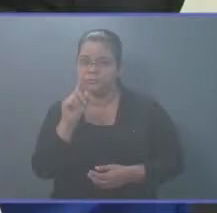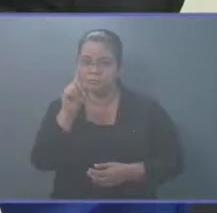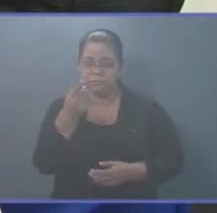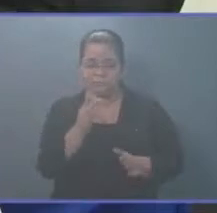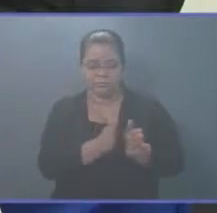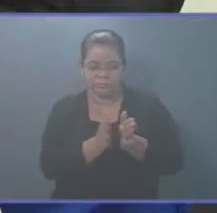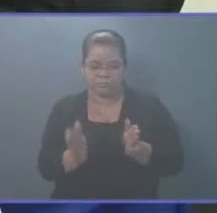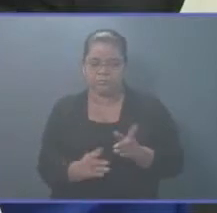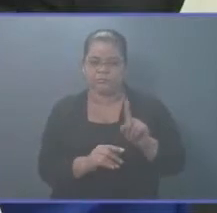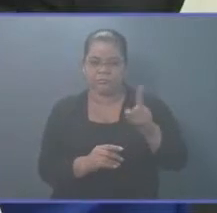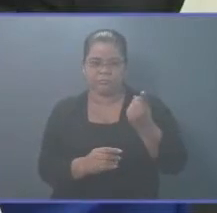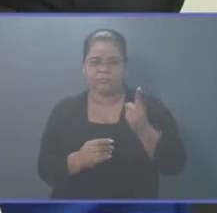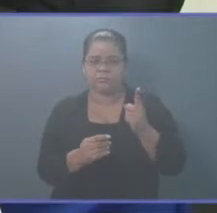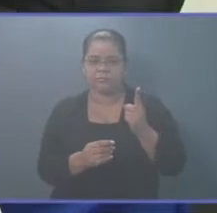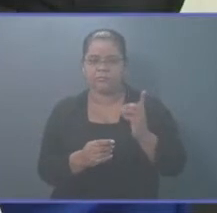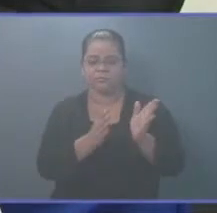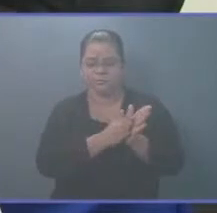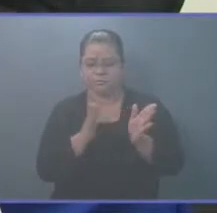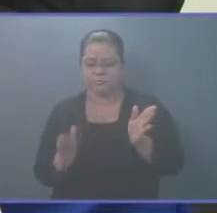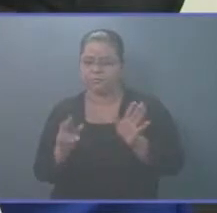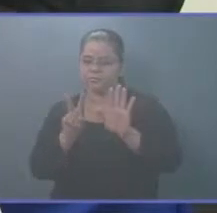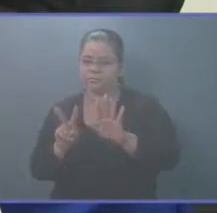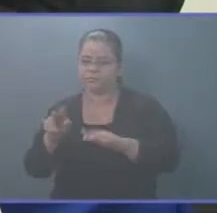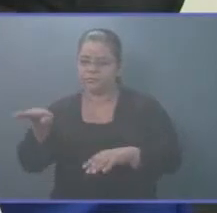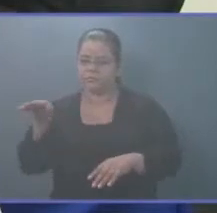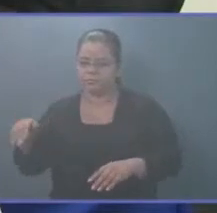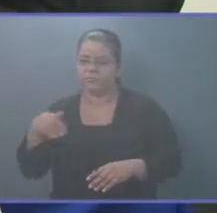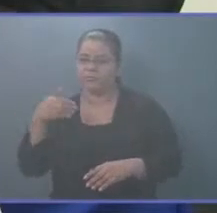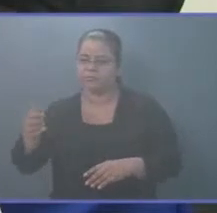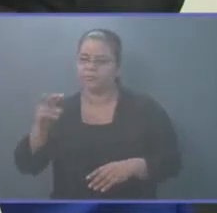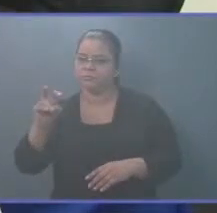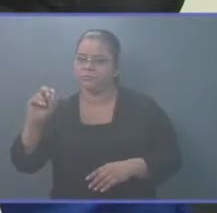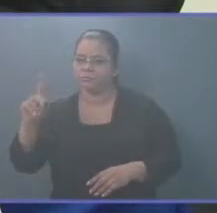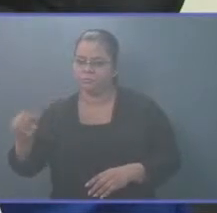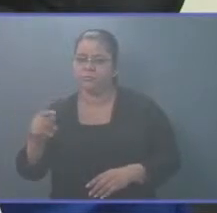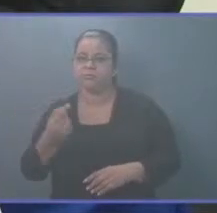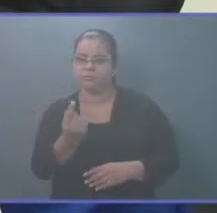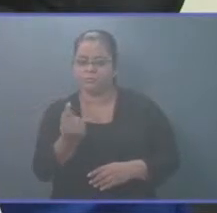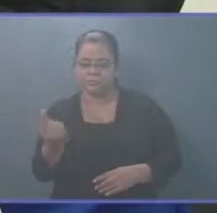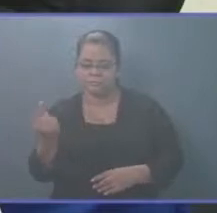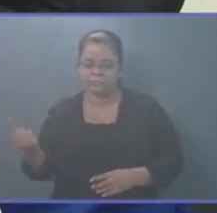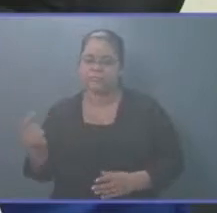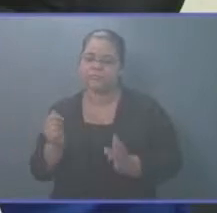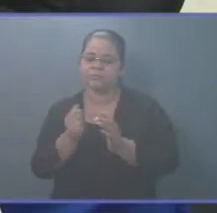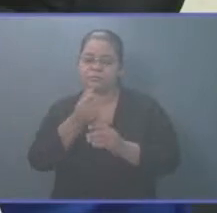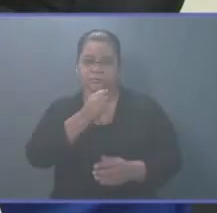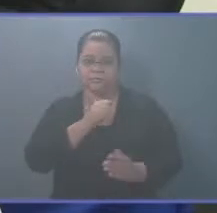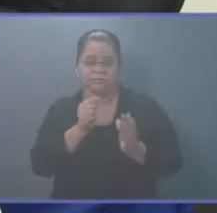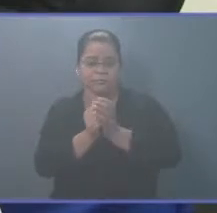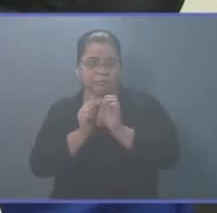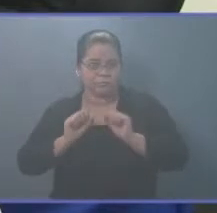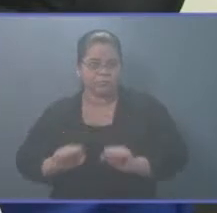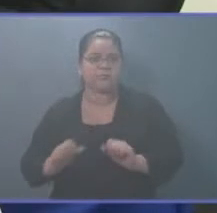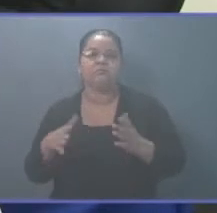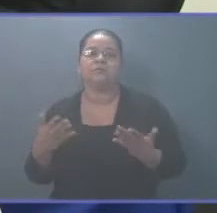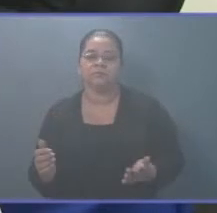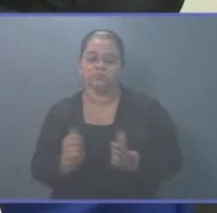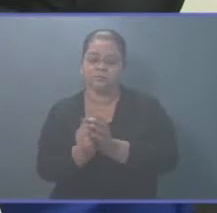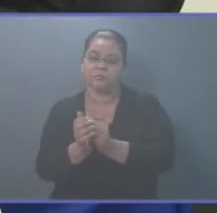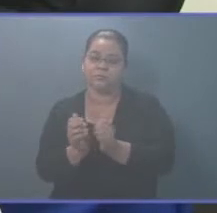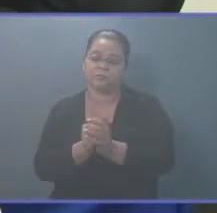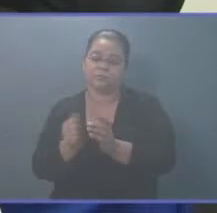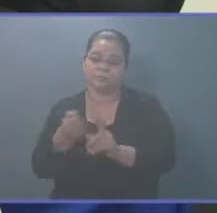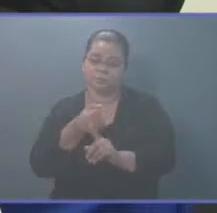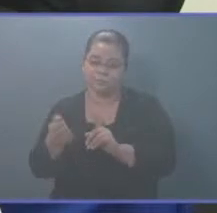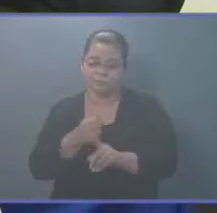al 7 de marzo de 2021, practicados a personas fallecidas en hechos violentos a nivel nacional. Por